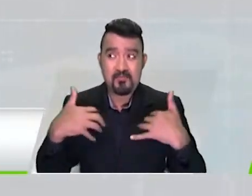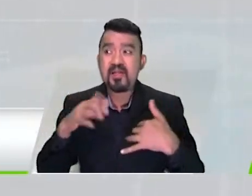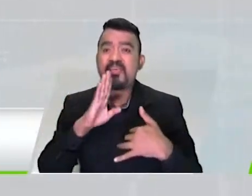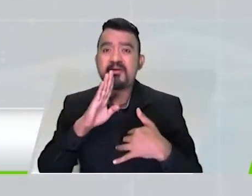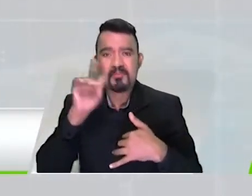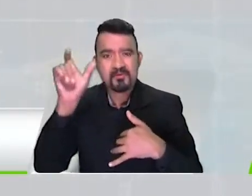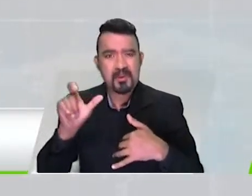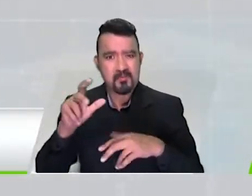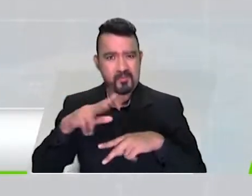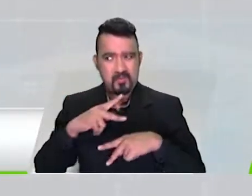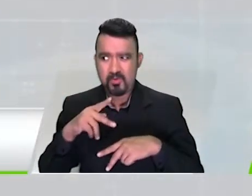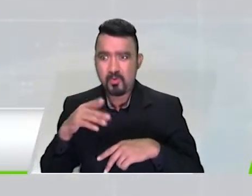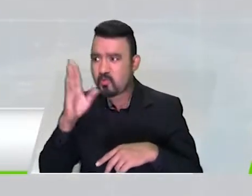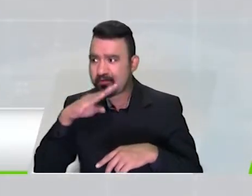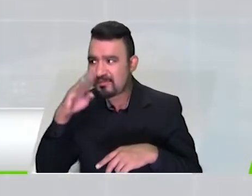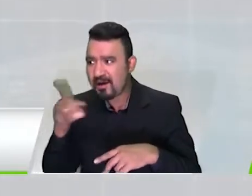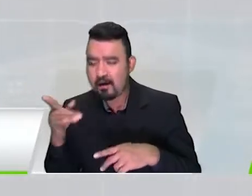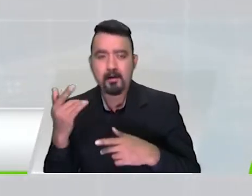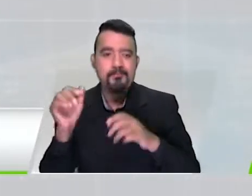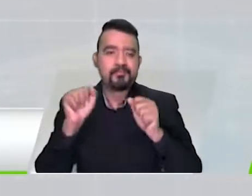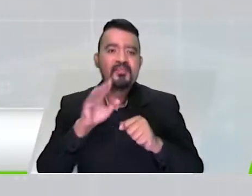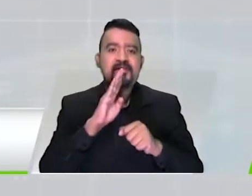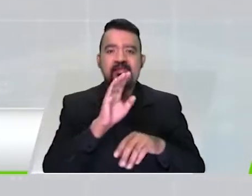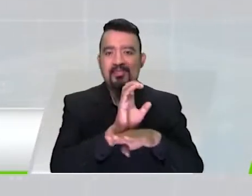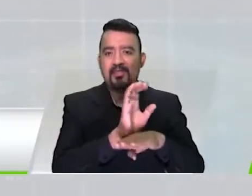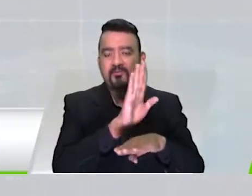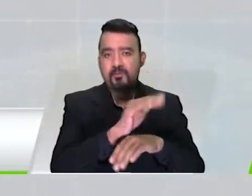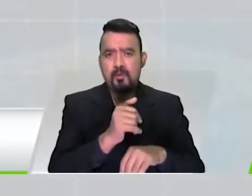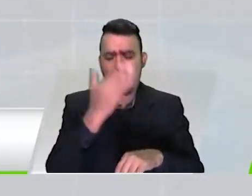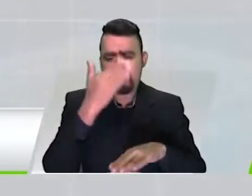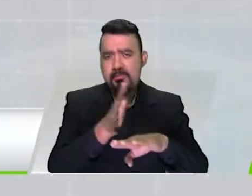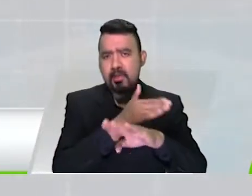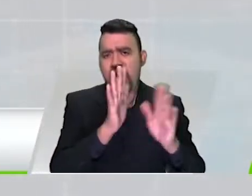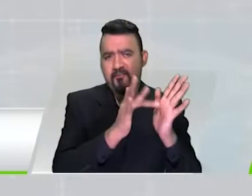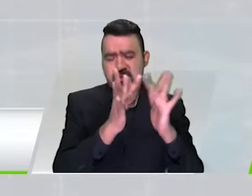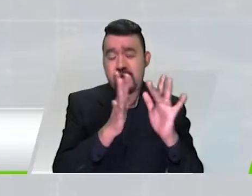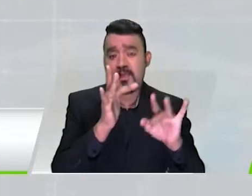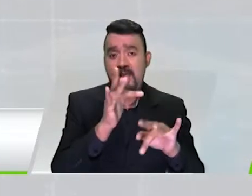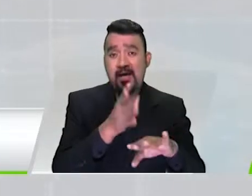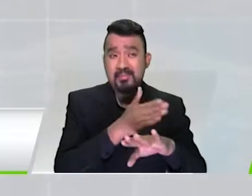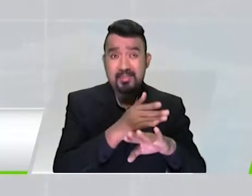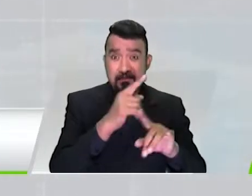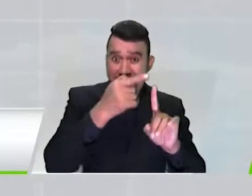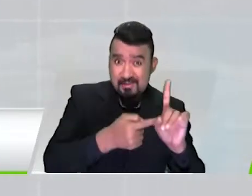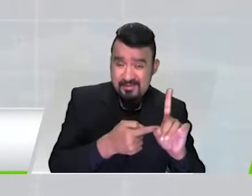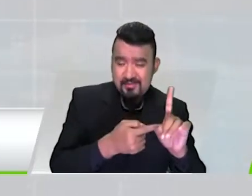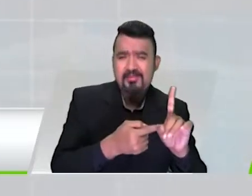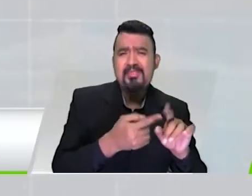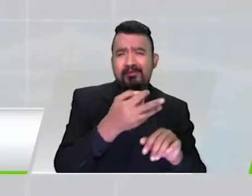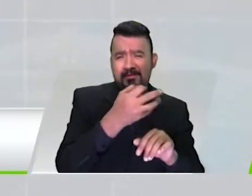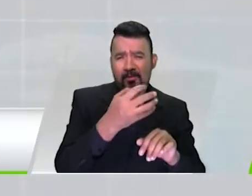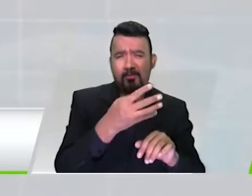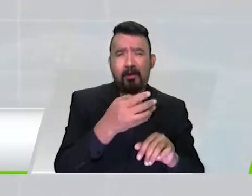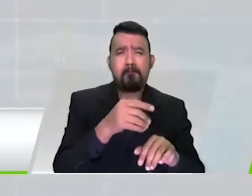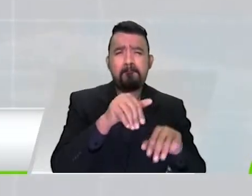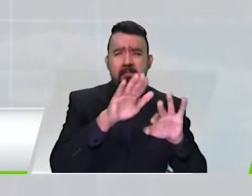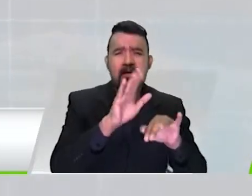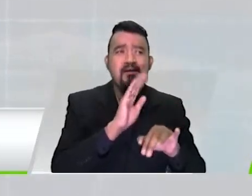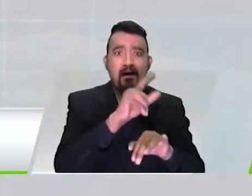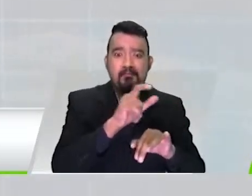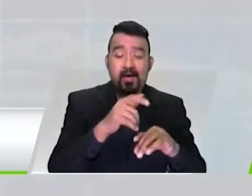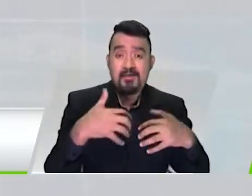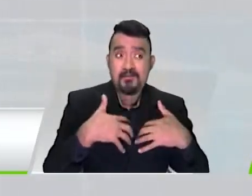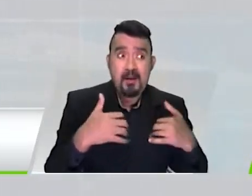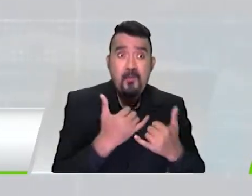autoridad ambiental. Durante abril y febrero, con 50 y 46 emergencias atendidas respectivamente, son los meses en los que más se han